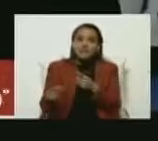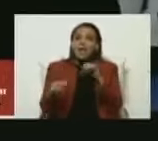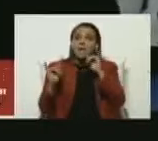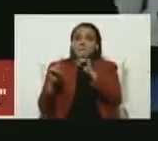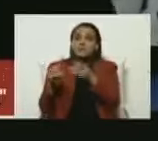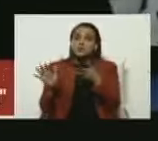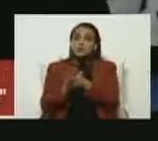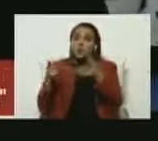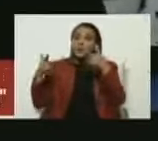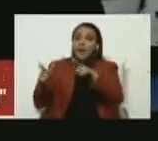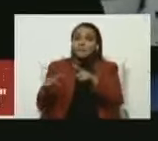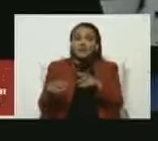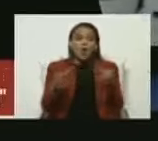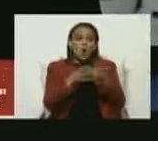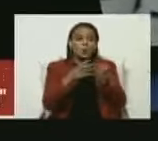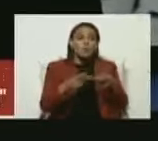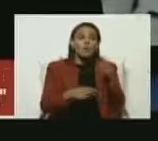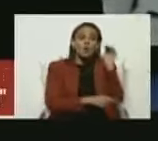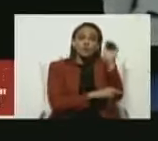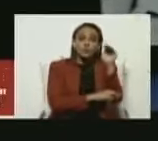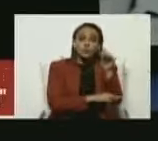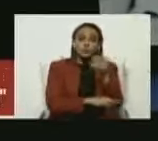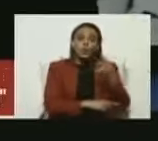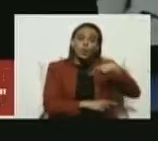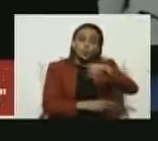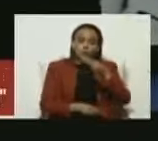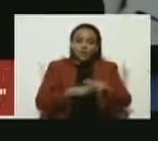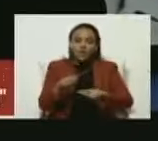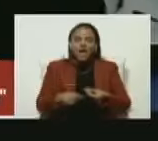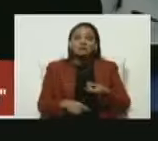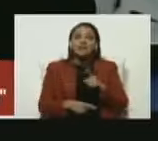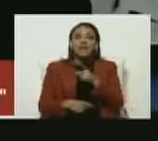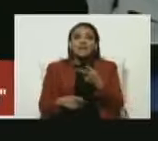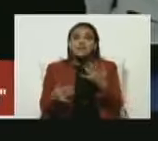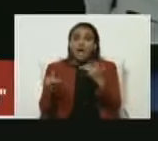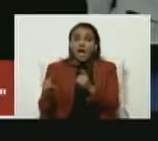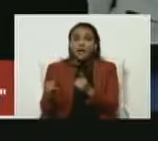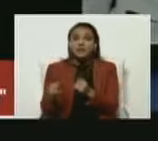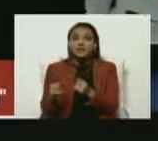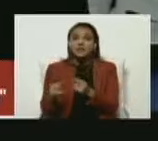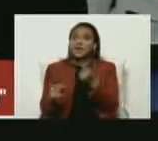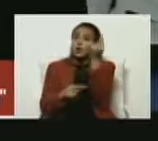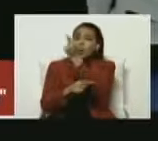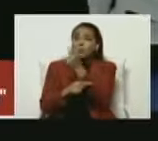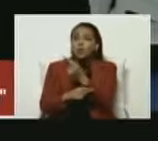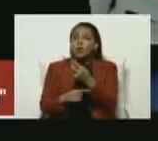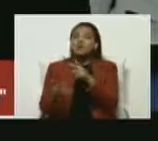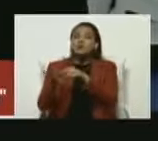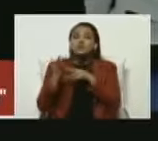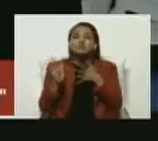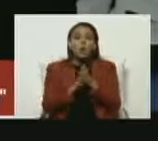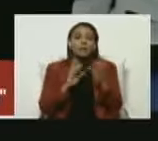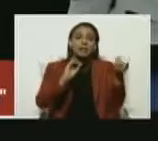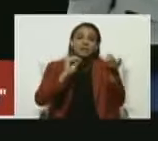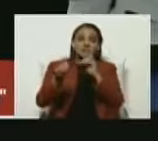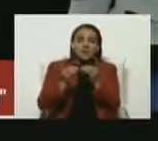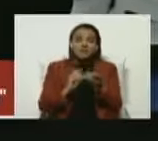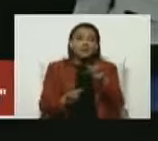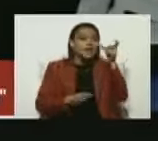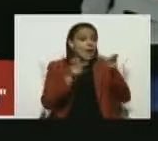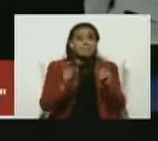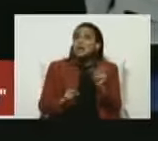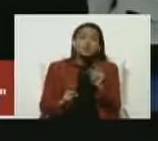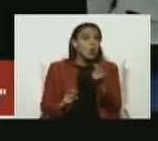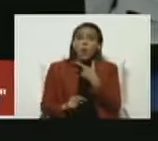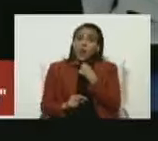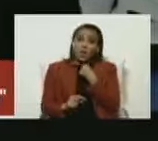audiovisual del Movimiento Futuro y que está sujeta, como toda creación artística, al debate. El que no le guste